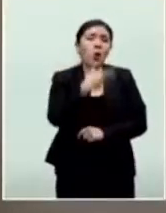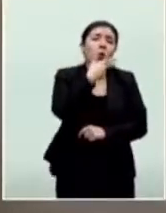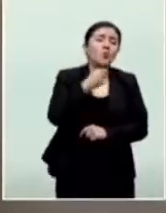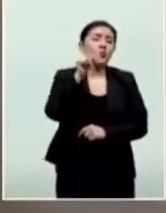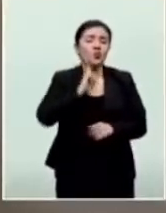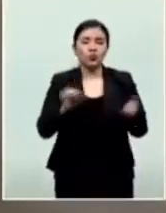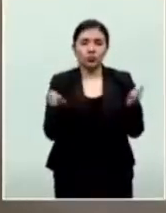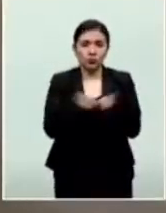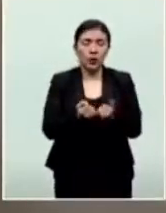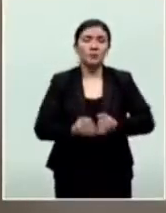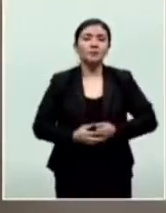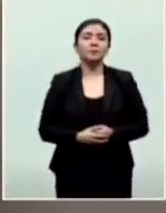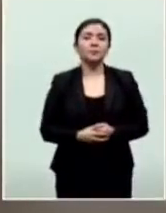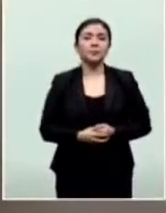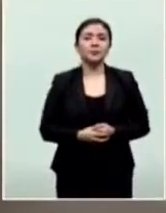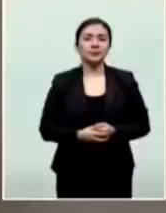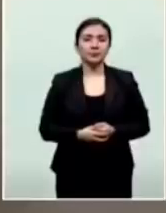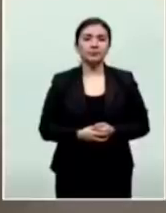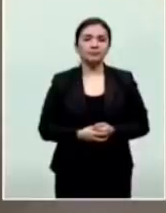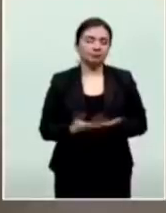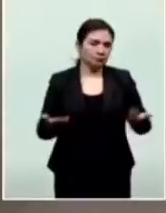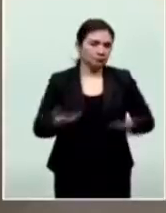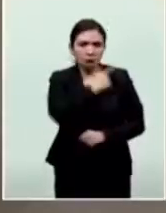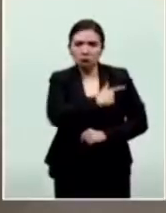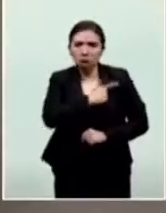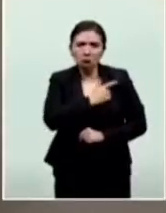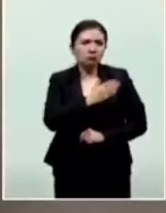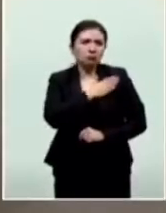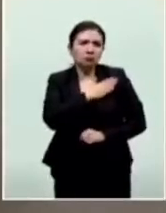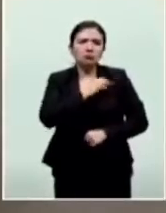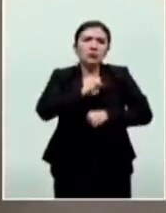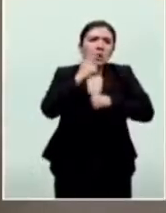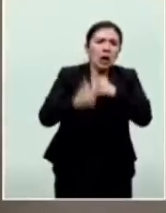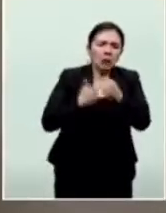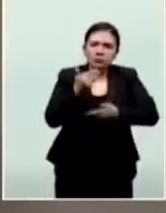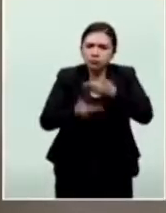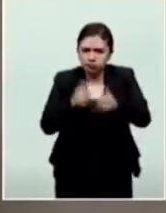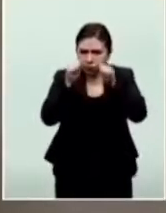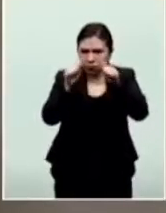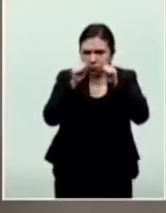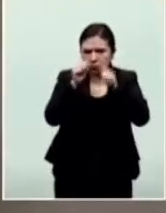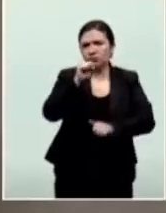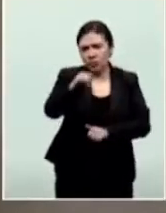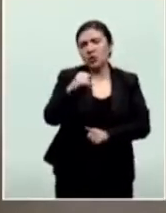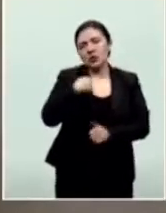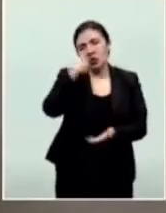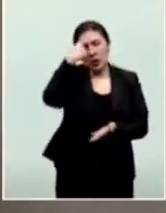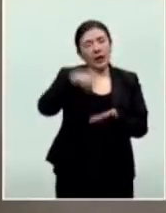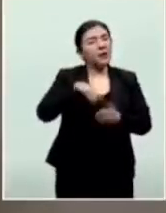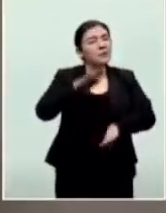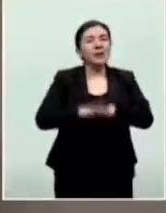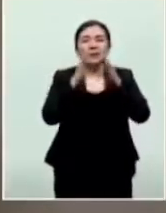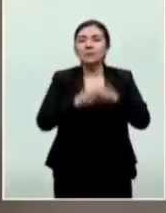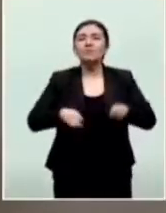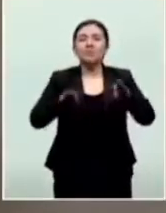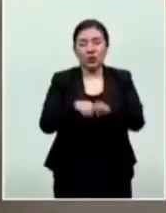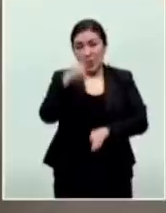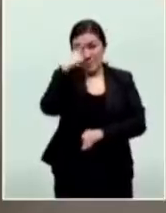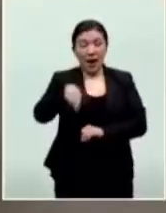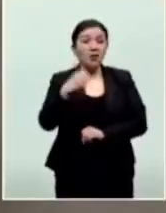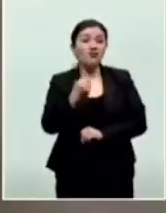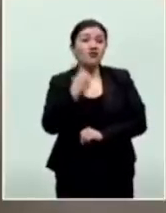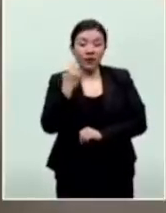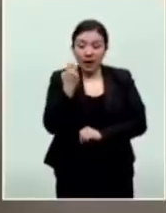mexicanos. Quedo a sus órdenes para cualquier cuestión que tengan, porque me parece que lo más importante de estas